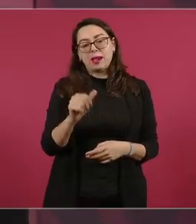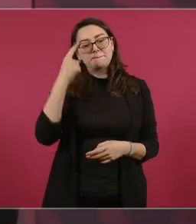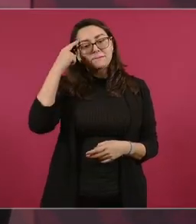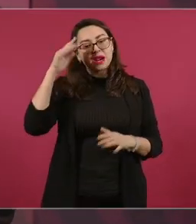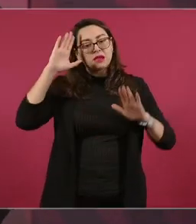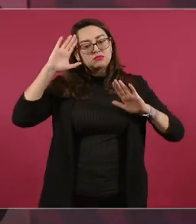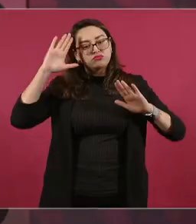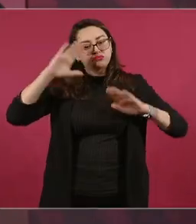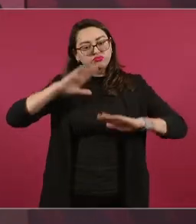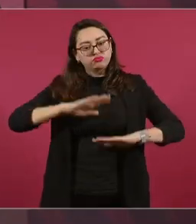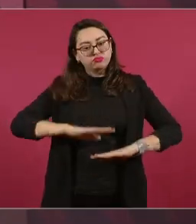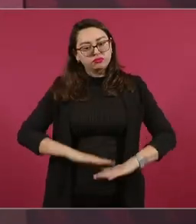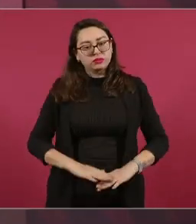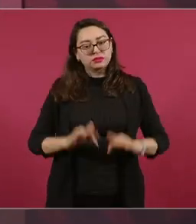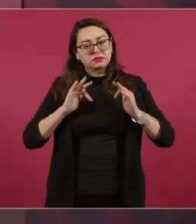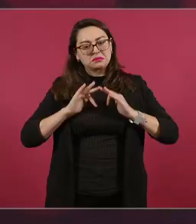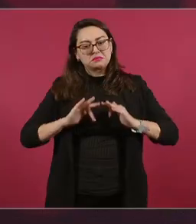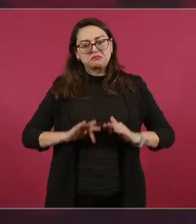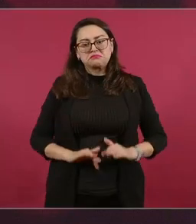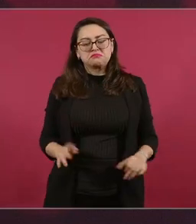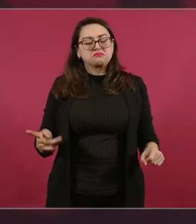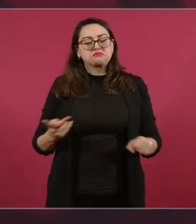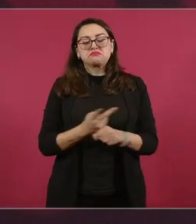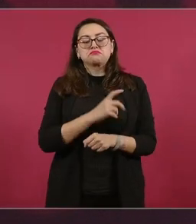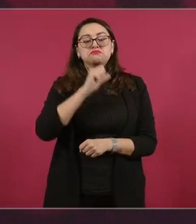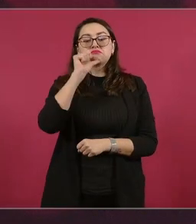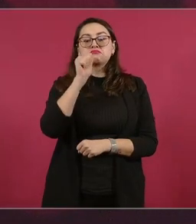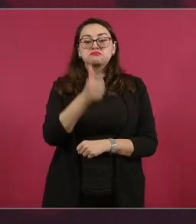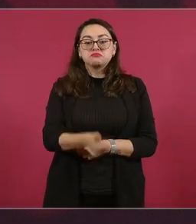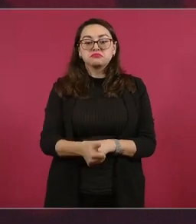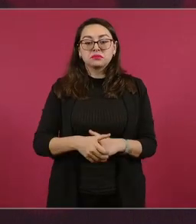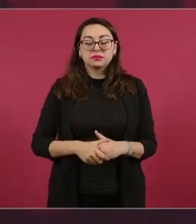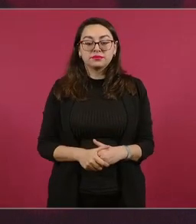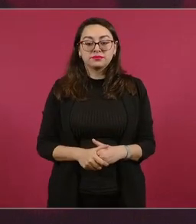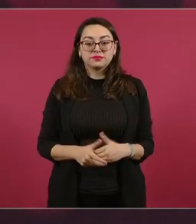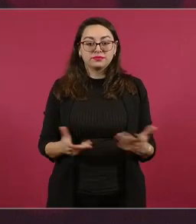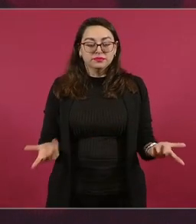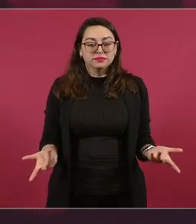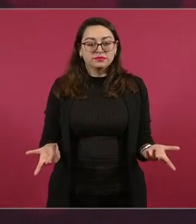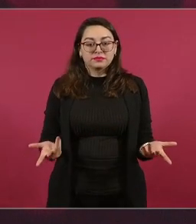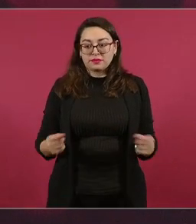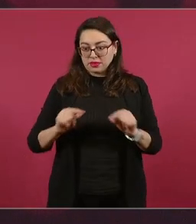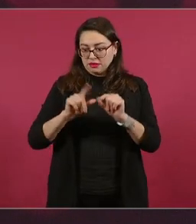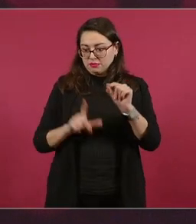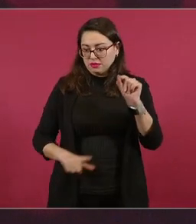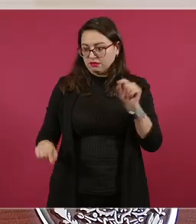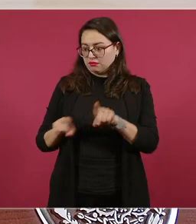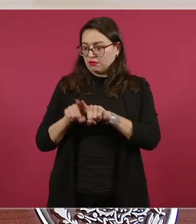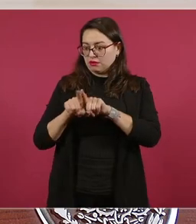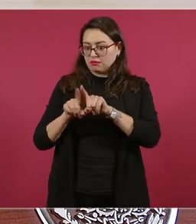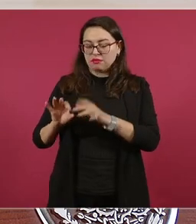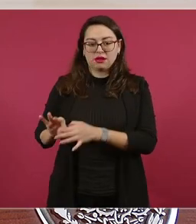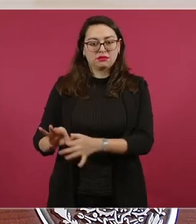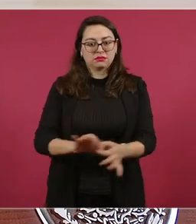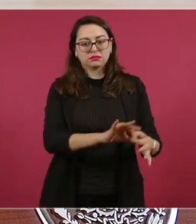tranquilos, serenos, no va a pasar nada, somos hermanos todos.